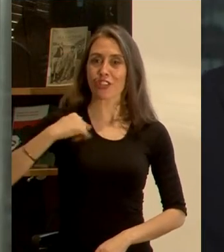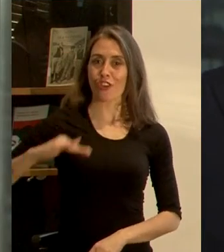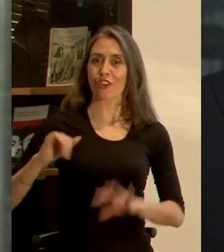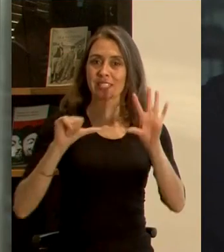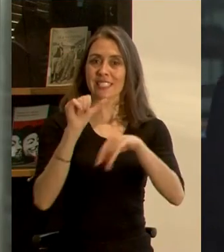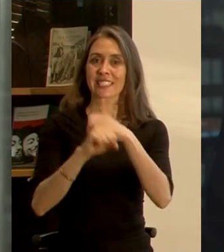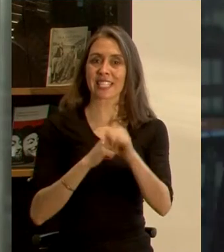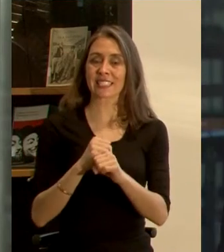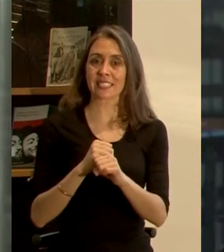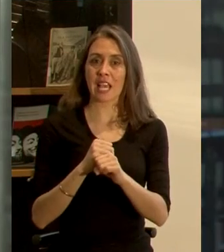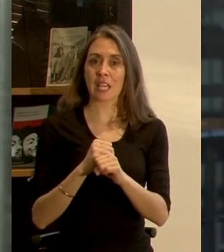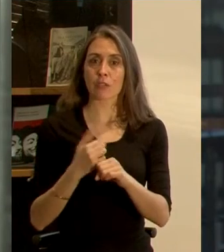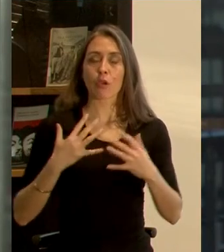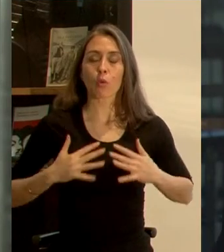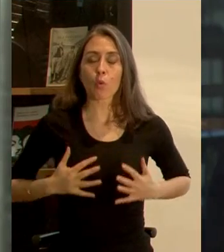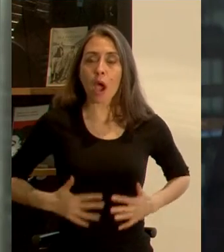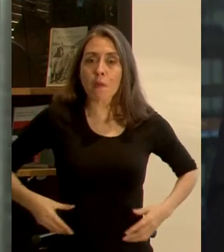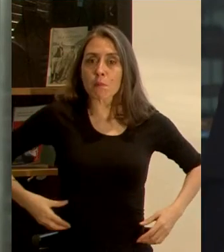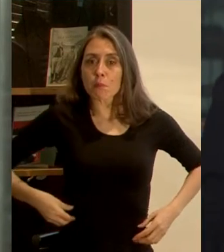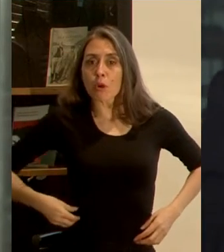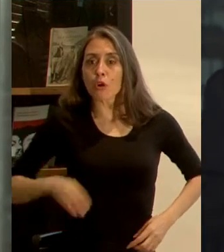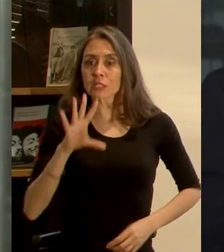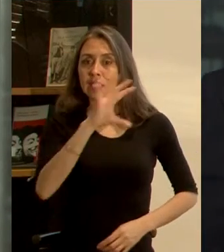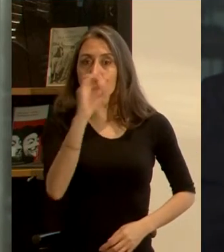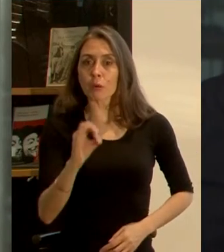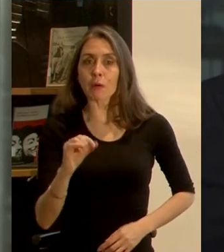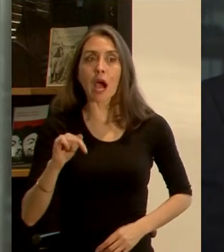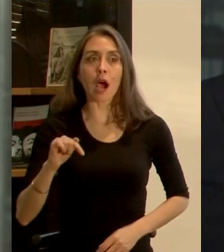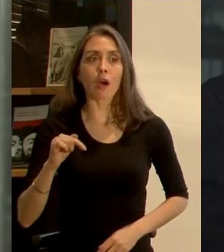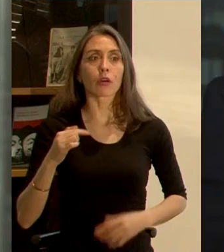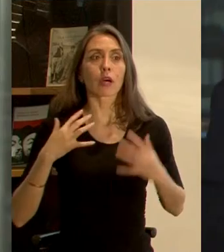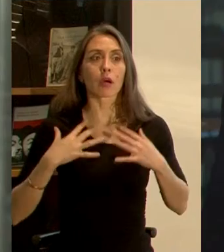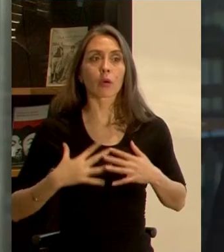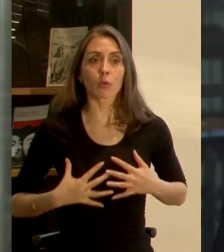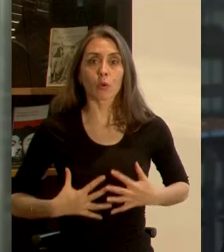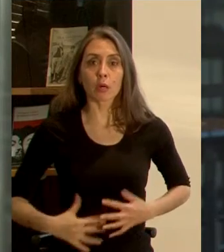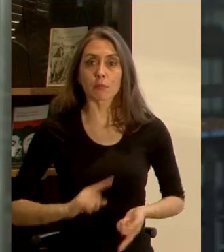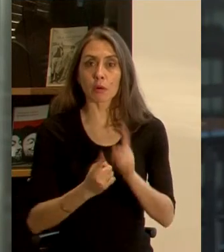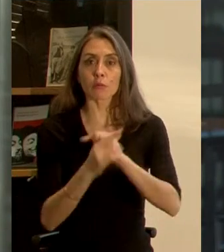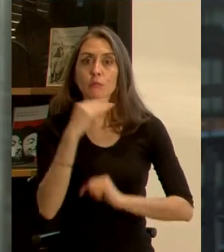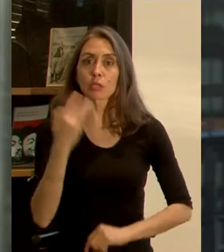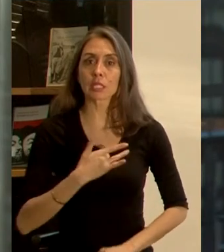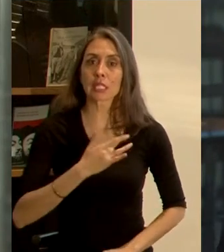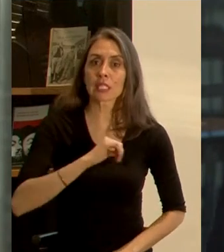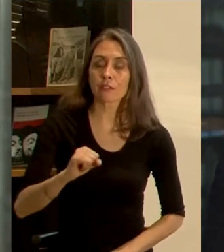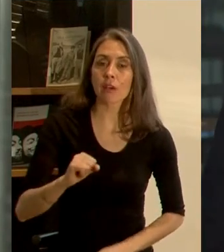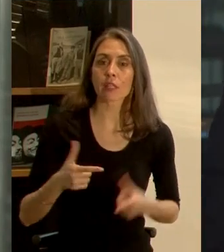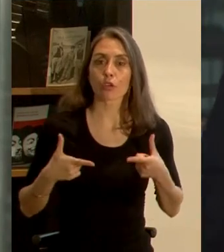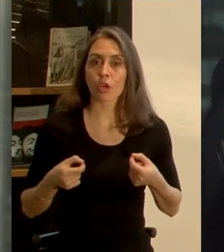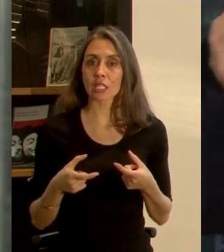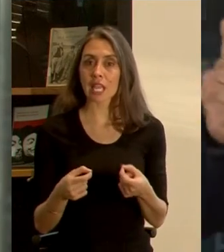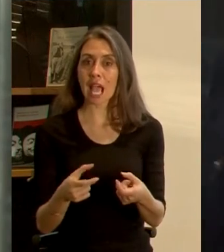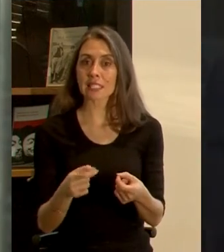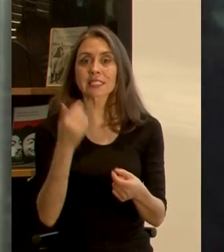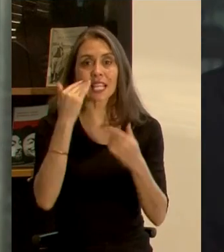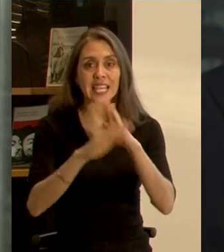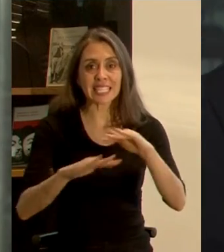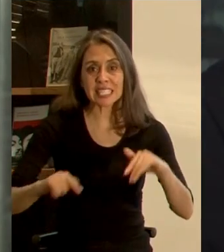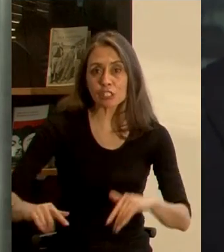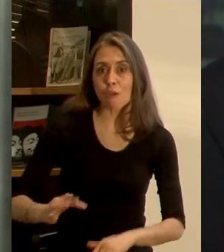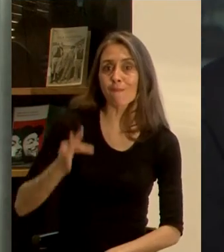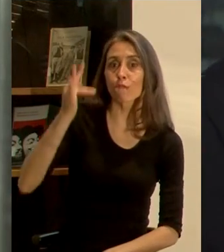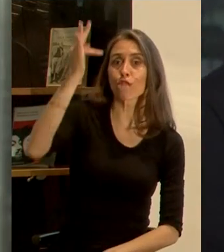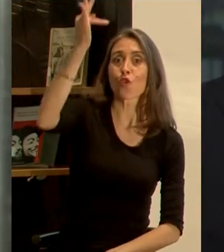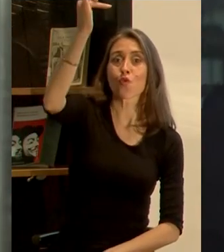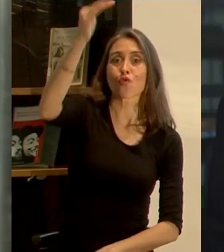años y no superaba el 5%. Y ya mi corte se está muriendo de infarto y accidente vascular y cáncer. Hoy día, o sea, estos niños, cuando ellos